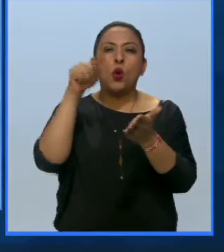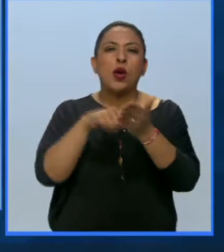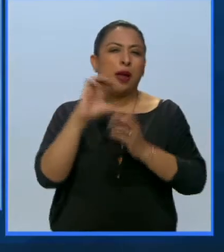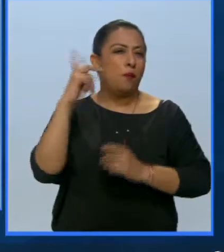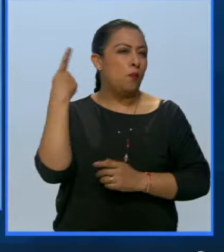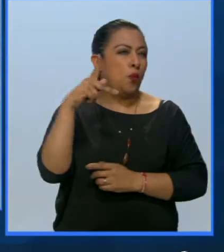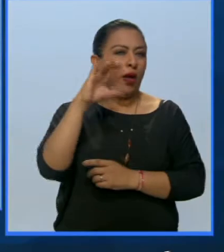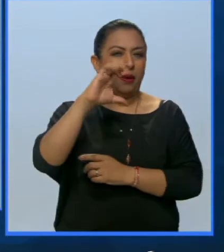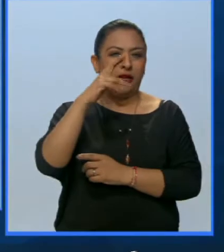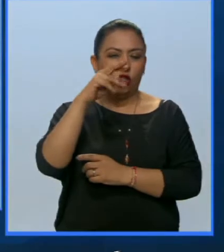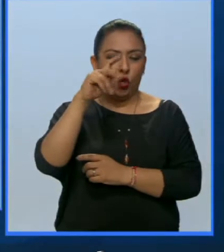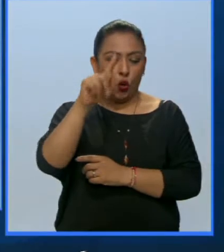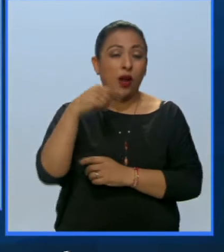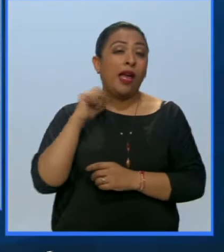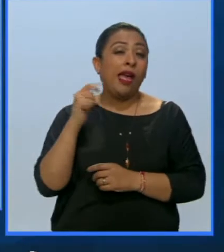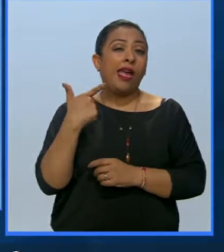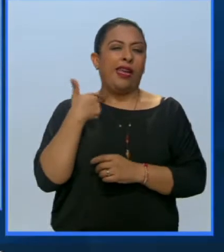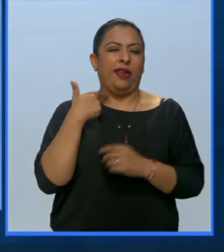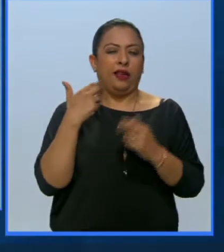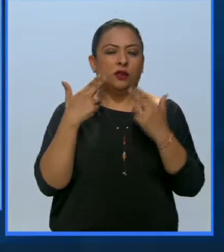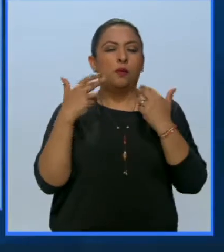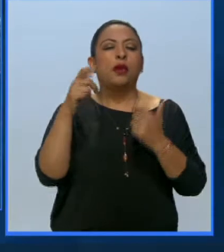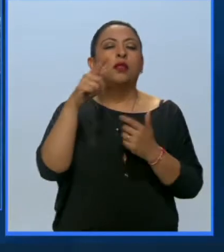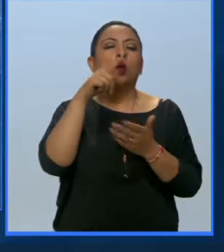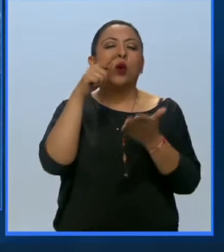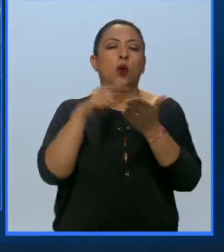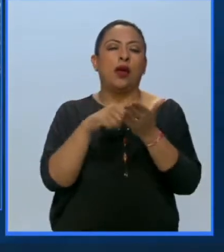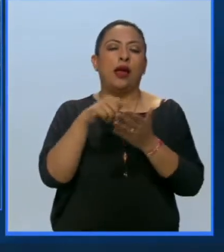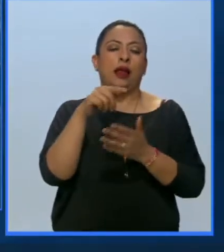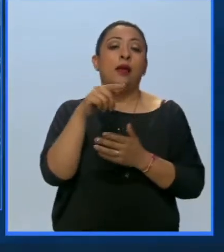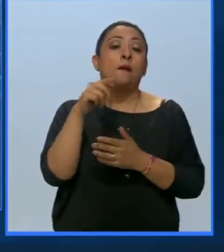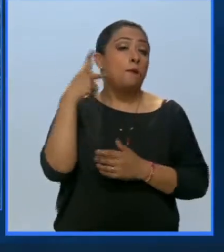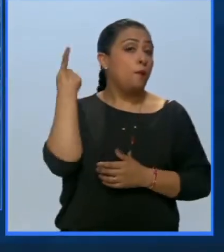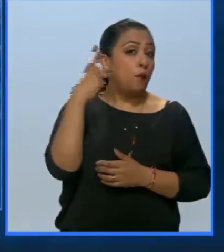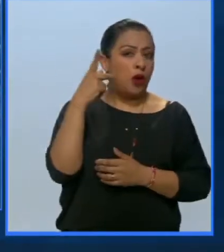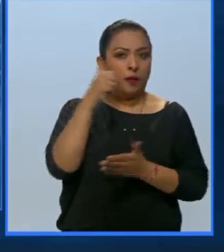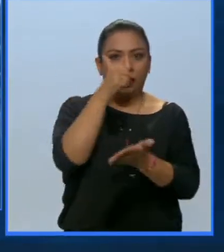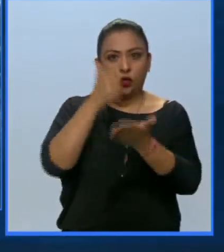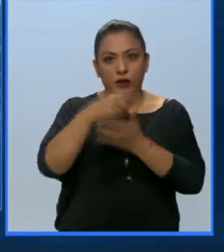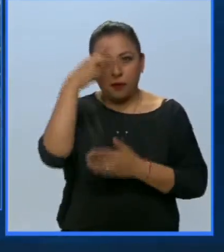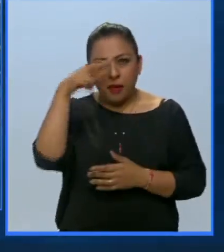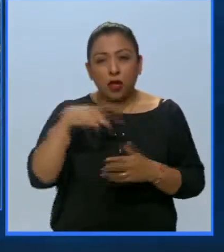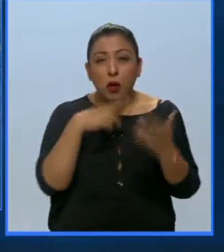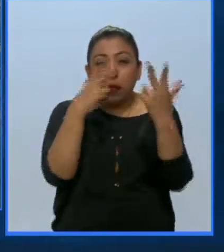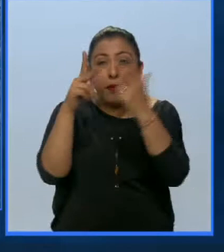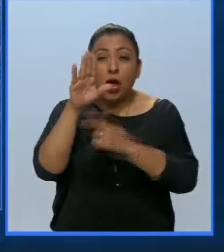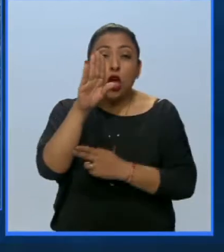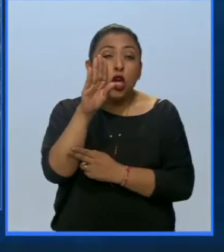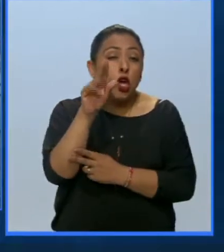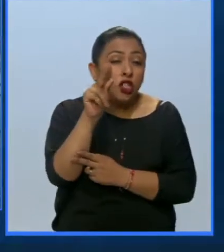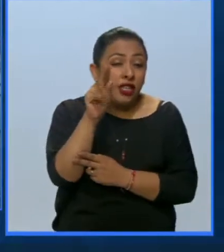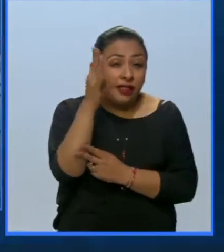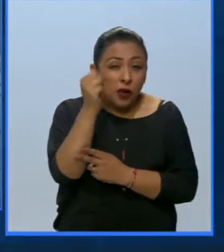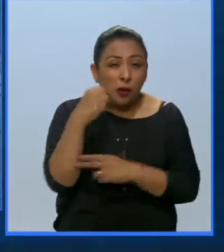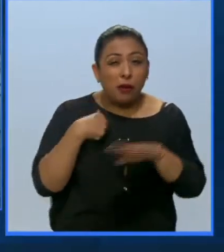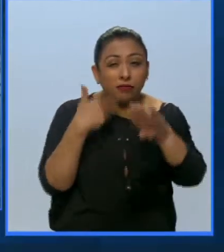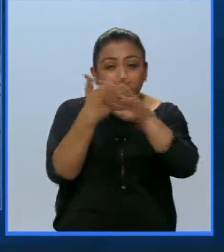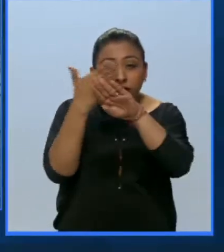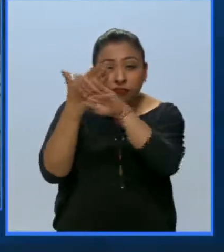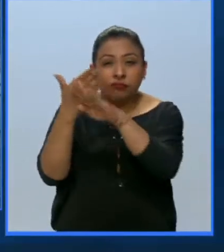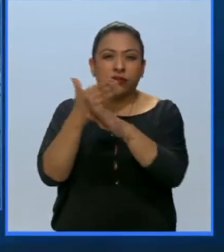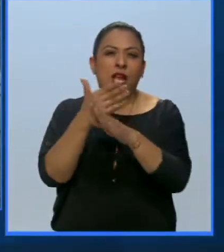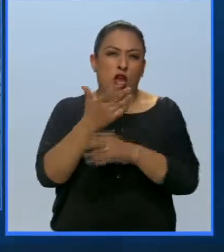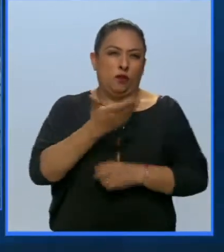el exconvento de Huaquecula, ambos en Puebla. La Ciudad de México, con 89 inmuebles, registró afectaciones en el centro histórico